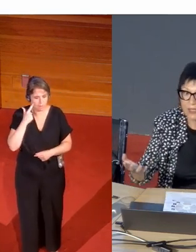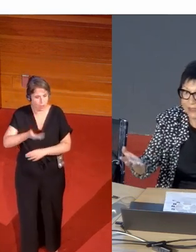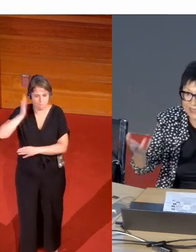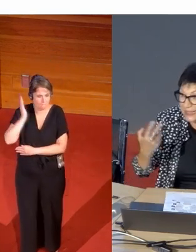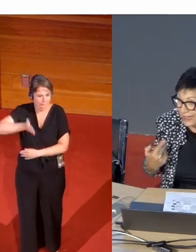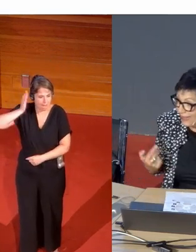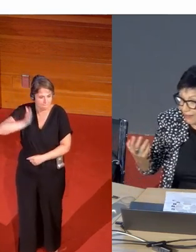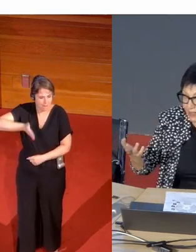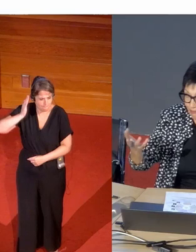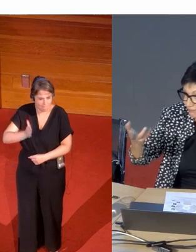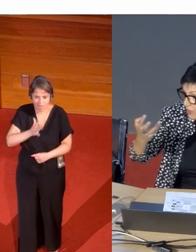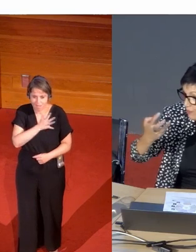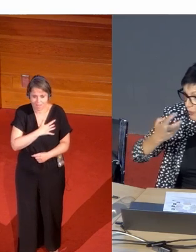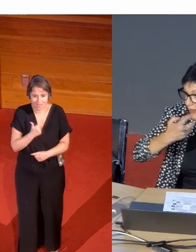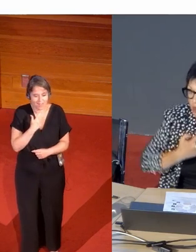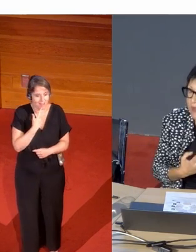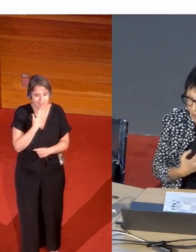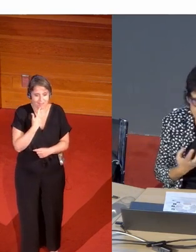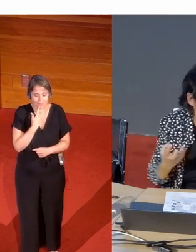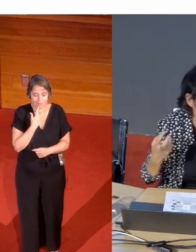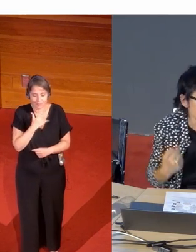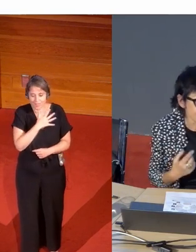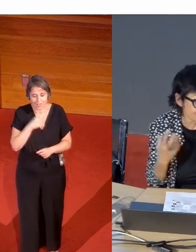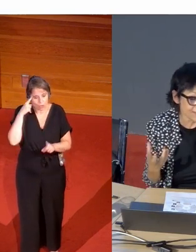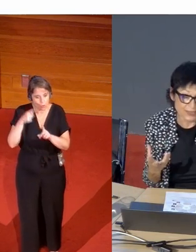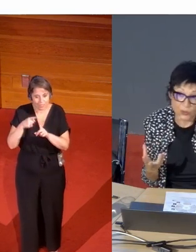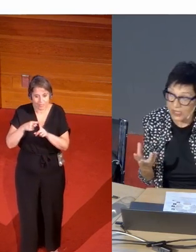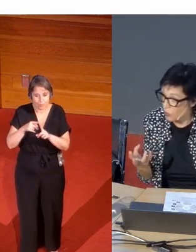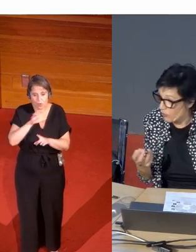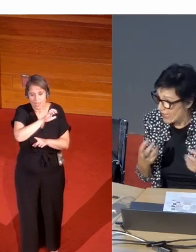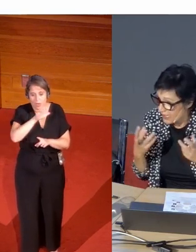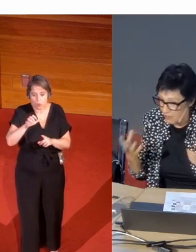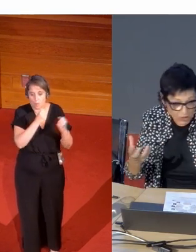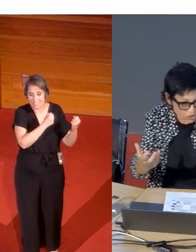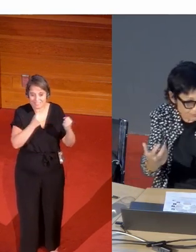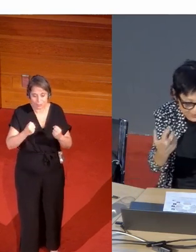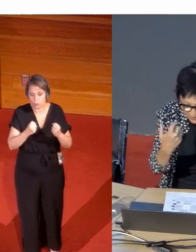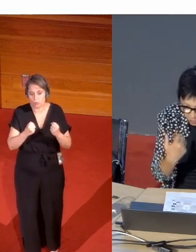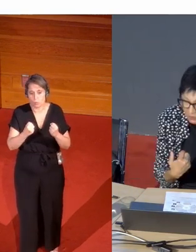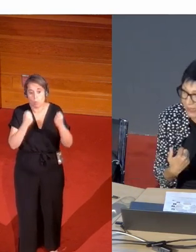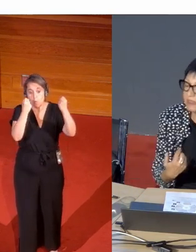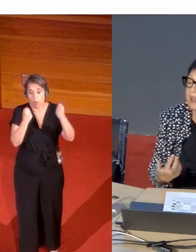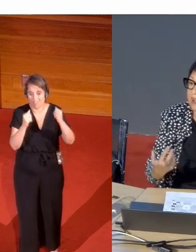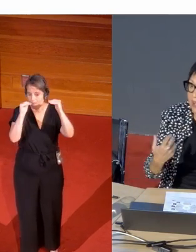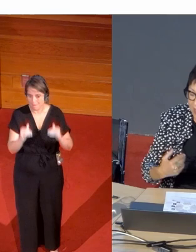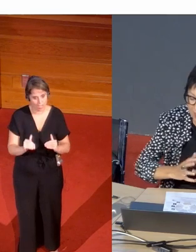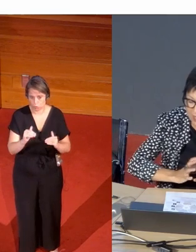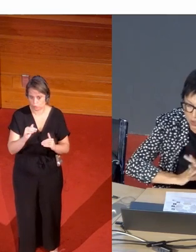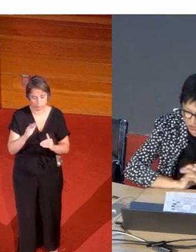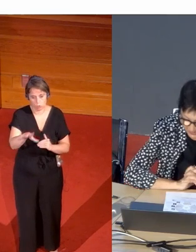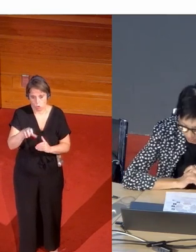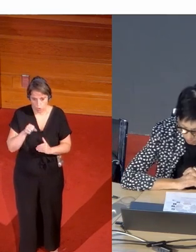sí quitarle Cuantos más poder a las instituciones europeas mejor para que vuelva